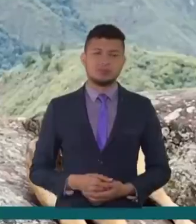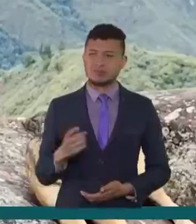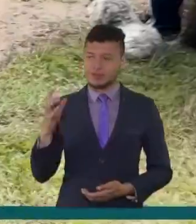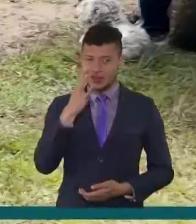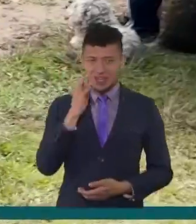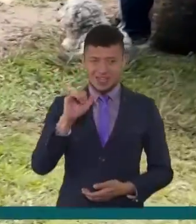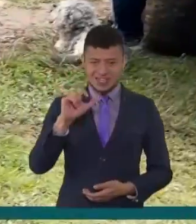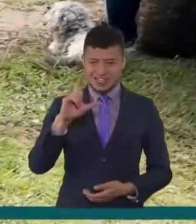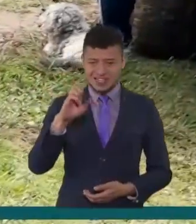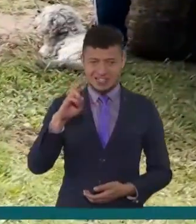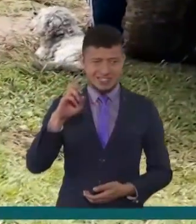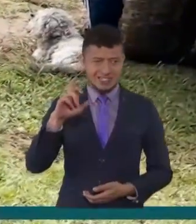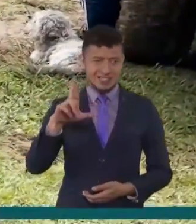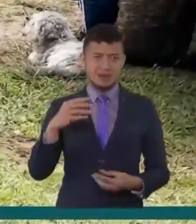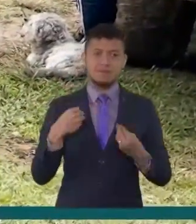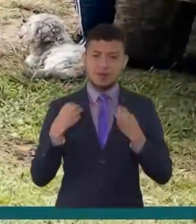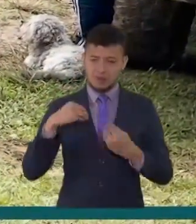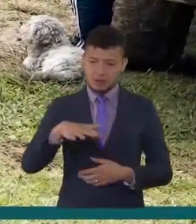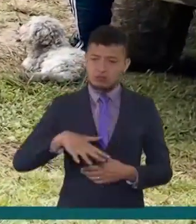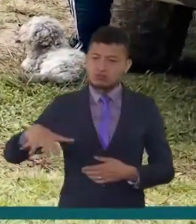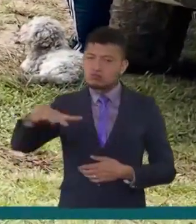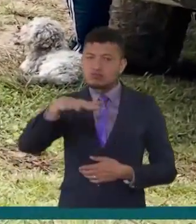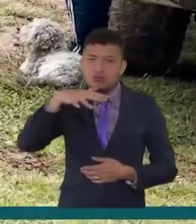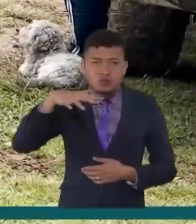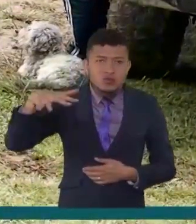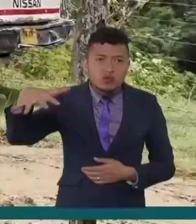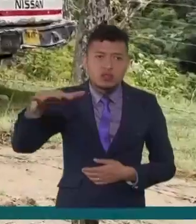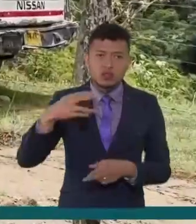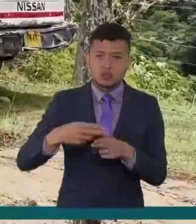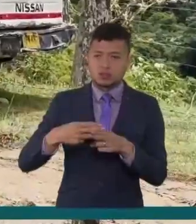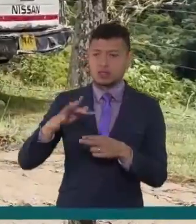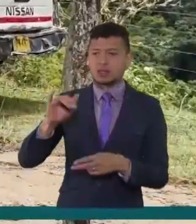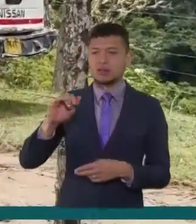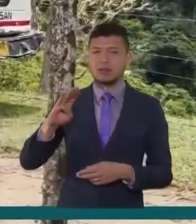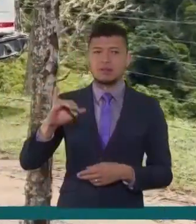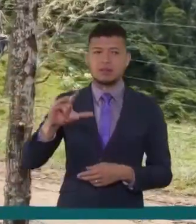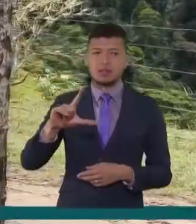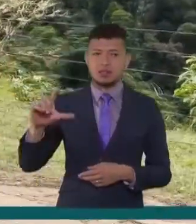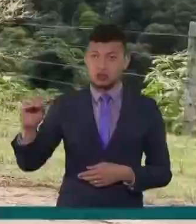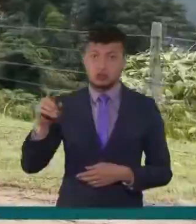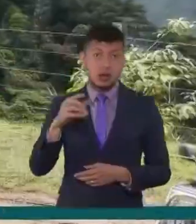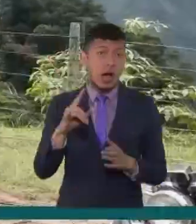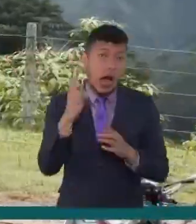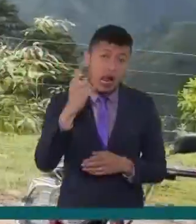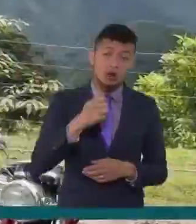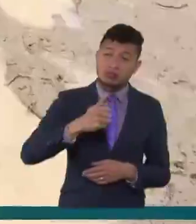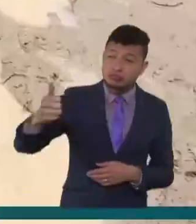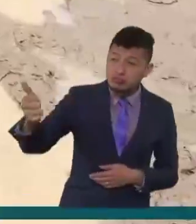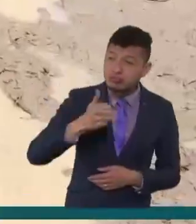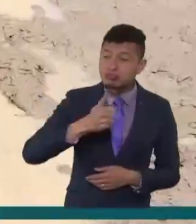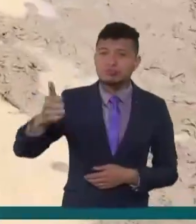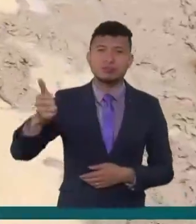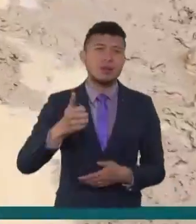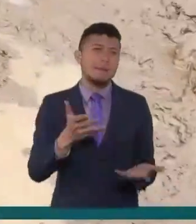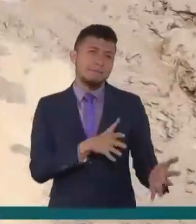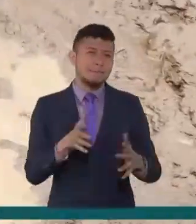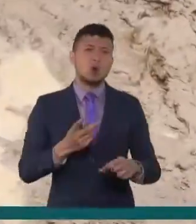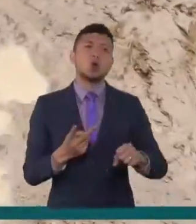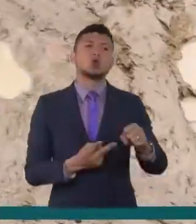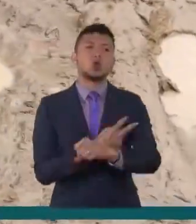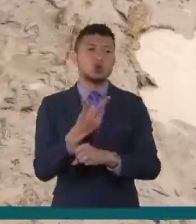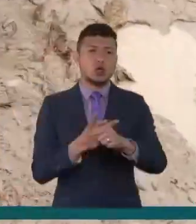sector Alexander Silva ha vivido toda su vida en la avenida para ir a Rivera o neiva a ser diligencias